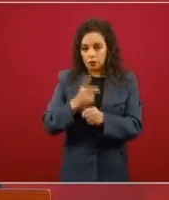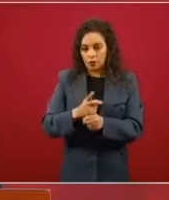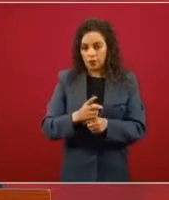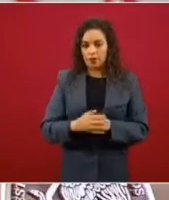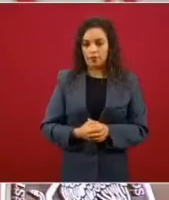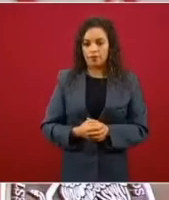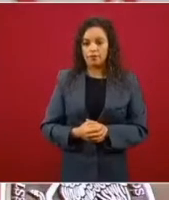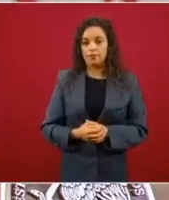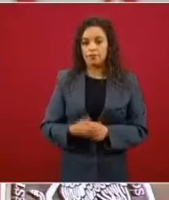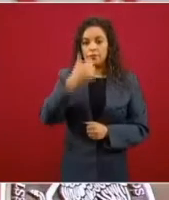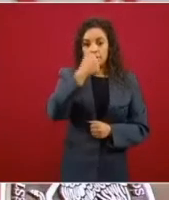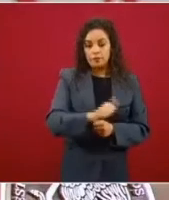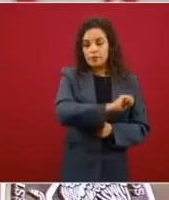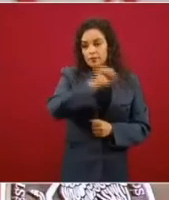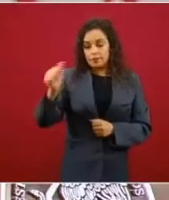de 6 a 7,